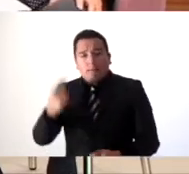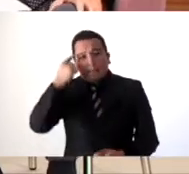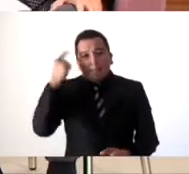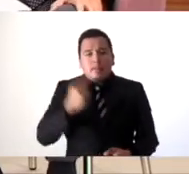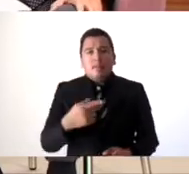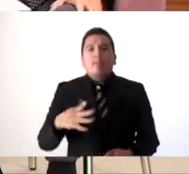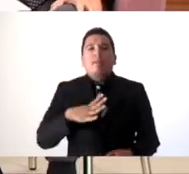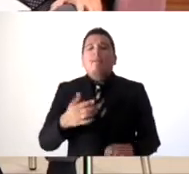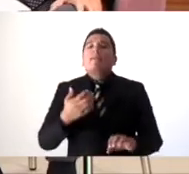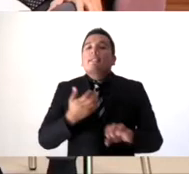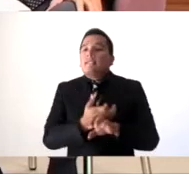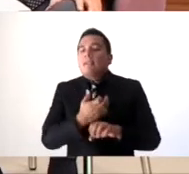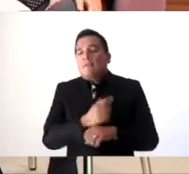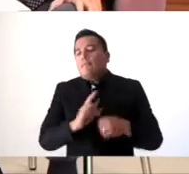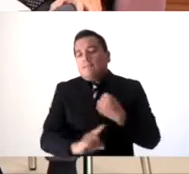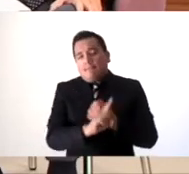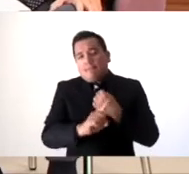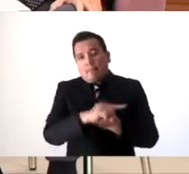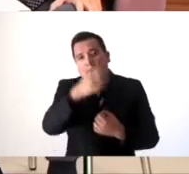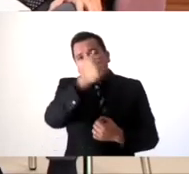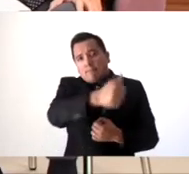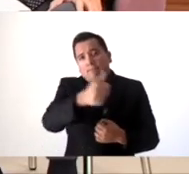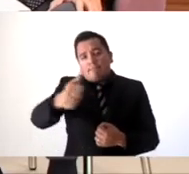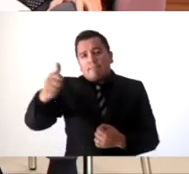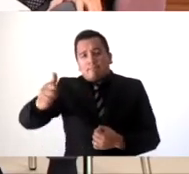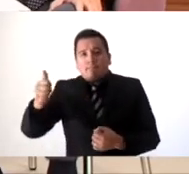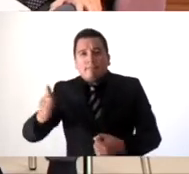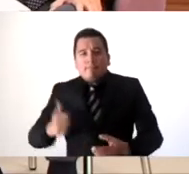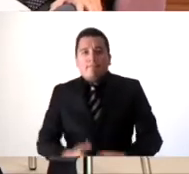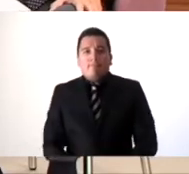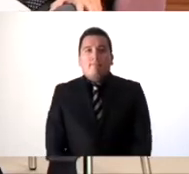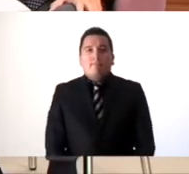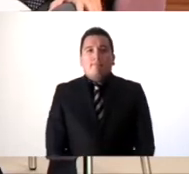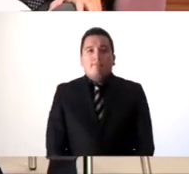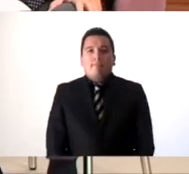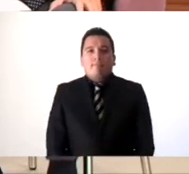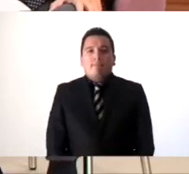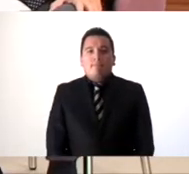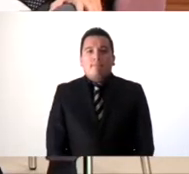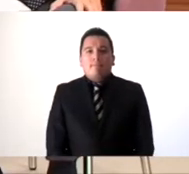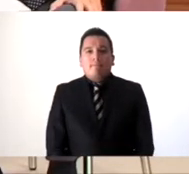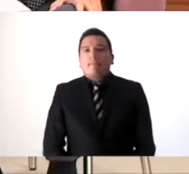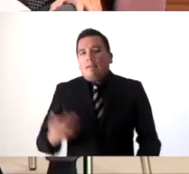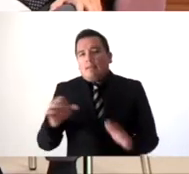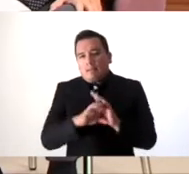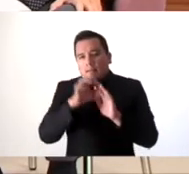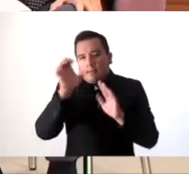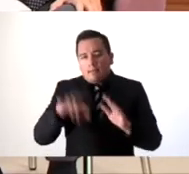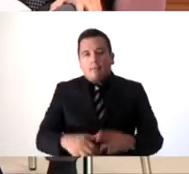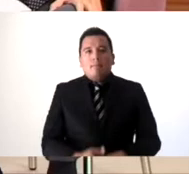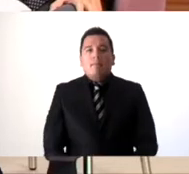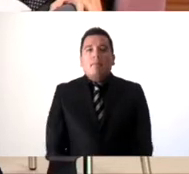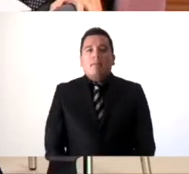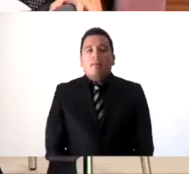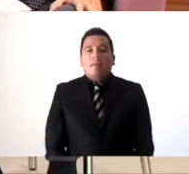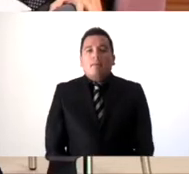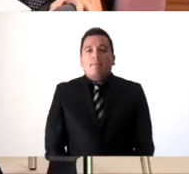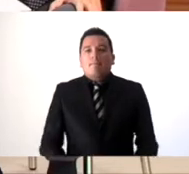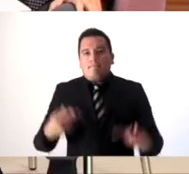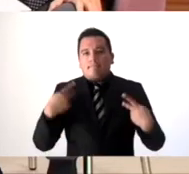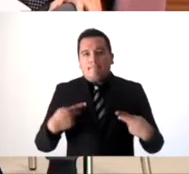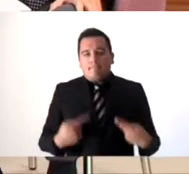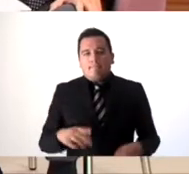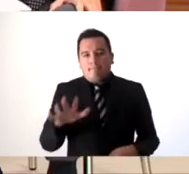que tratan de regular problemas que son muy específicos de cada uno de los contextos. Pongo, por ejemplo,